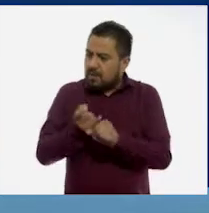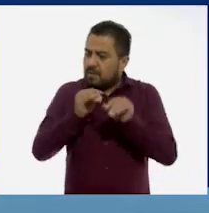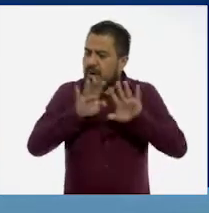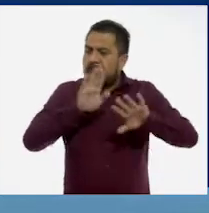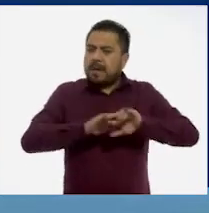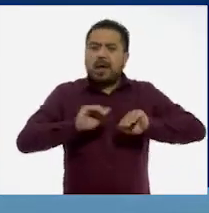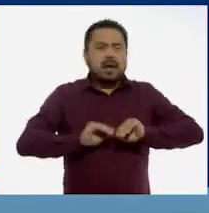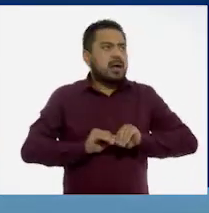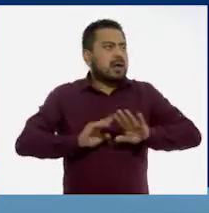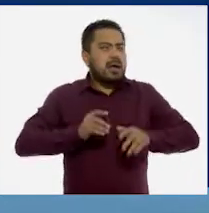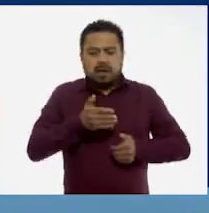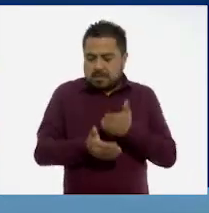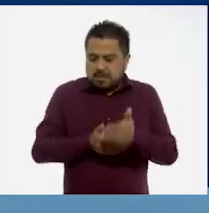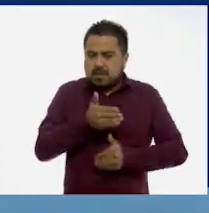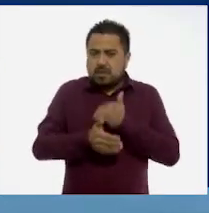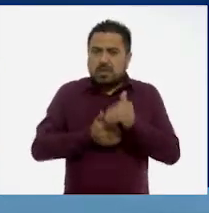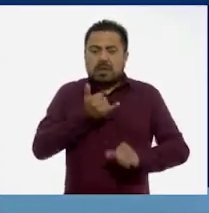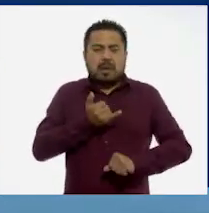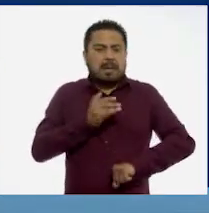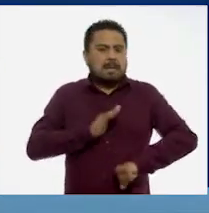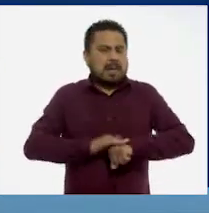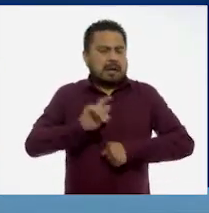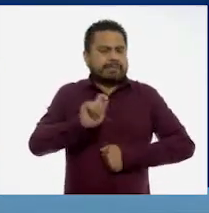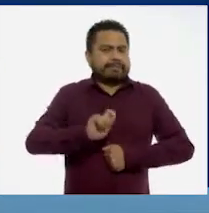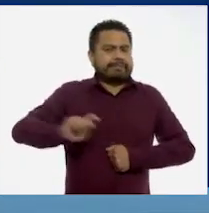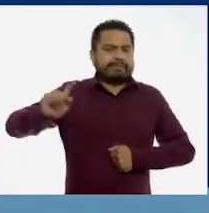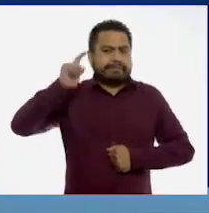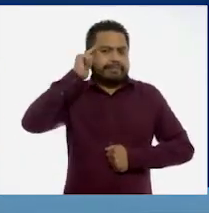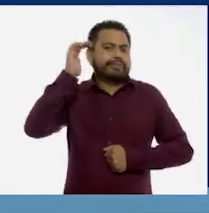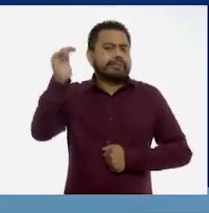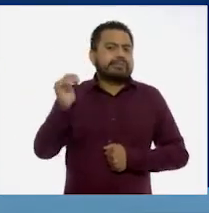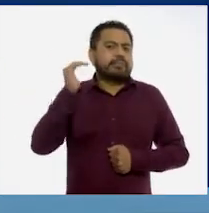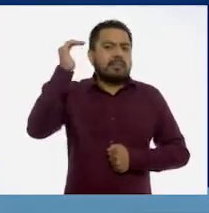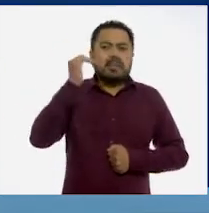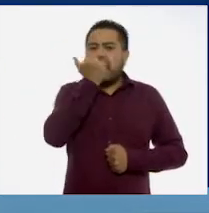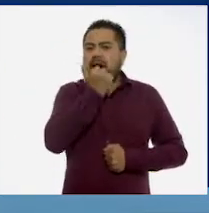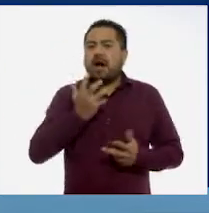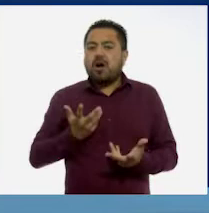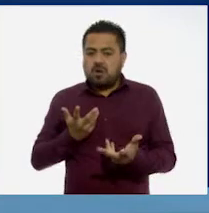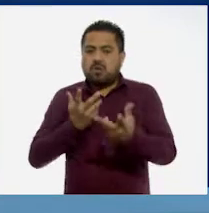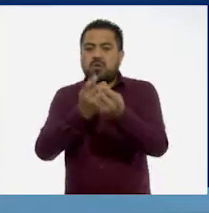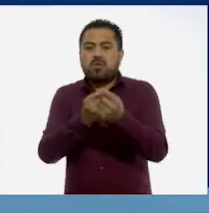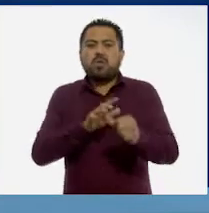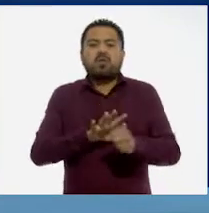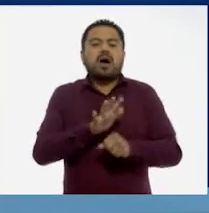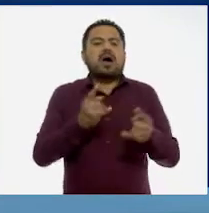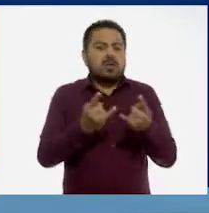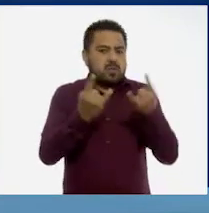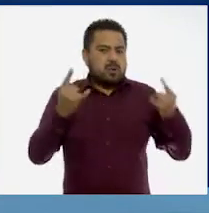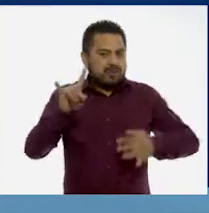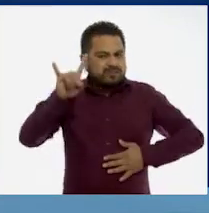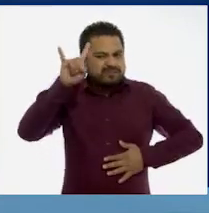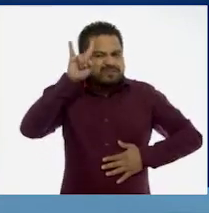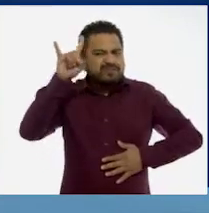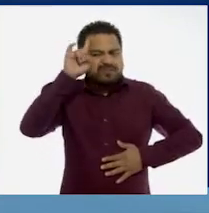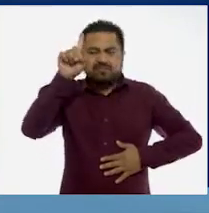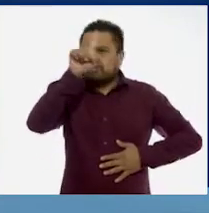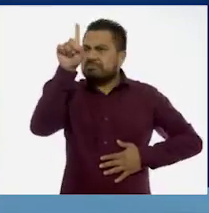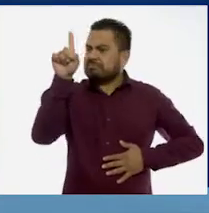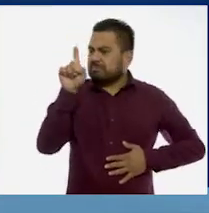y a este paso nos vamos a volver expertas junto con nuestros estudiantes en los cuentos de terror y de